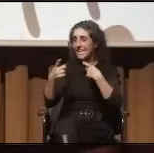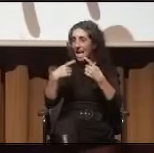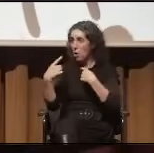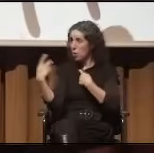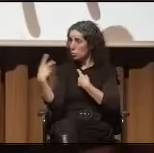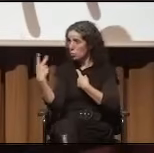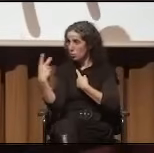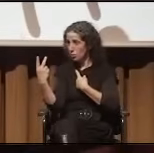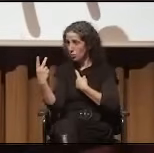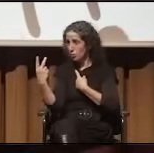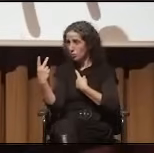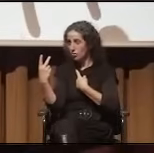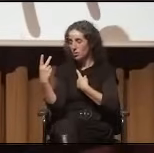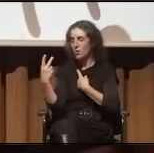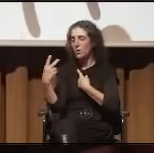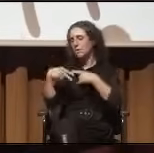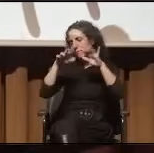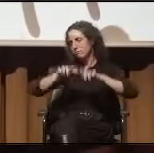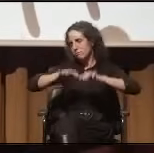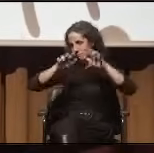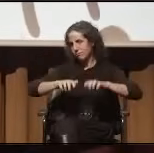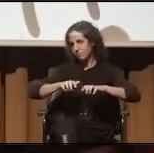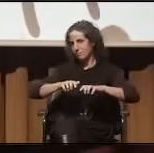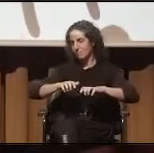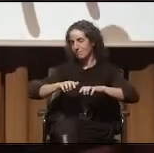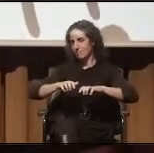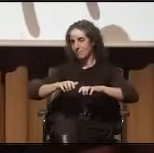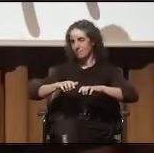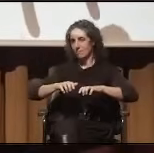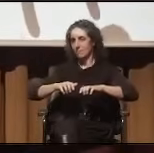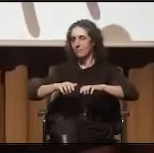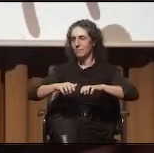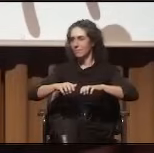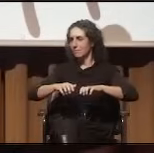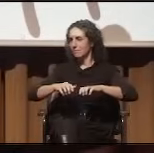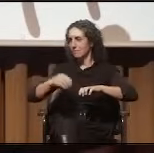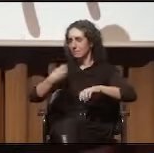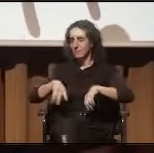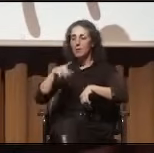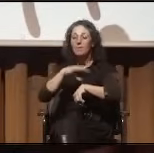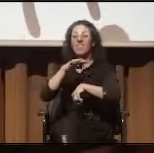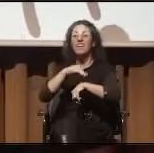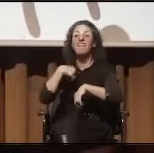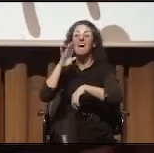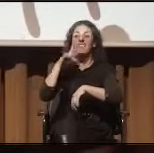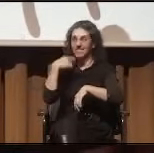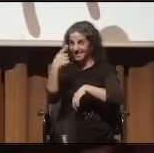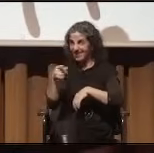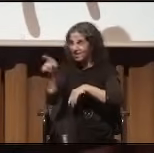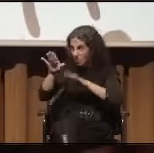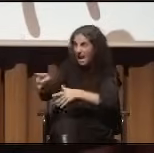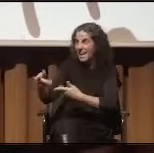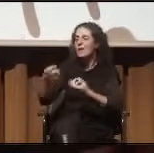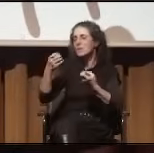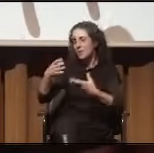están pasados de Word por la médico, que aparte Laurita, la que yo le riño, digo, Laurita, estate quieta, ¿no? Pues